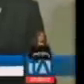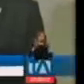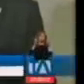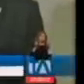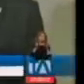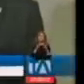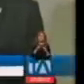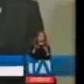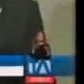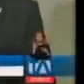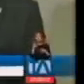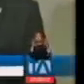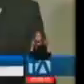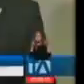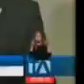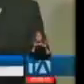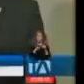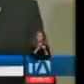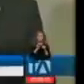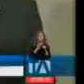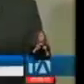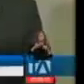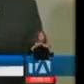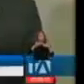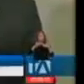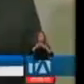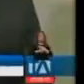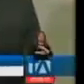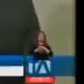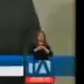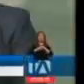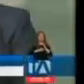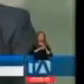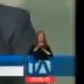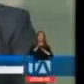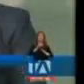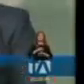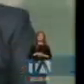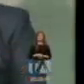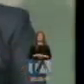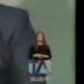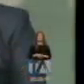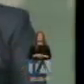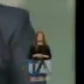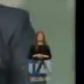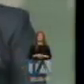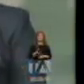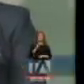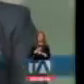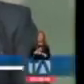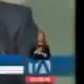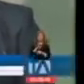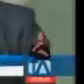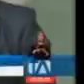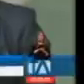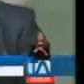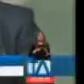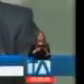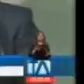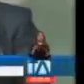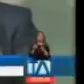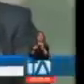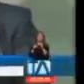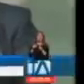pronto porque se trate el primero de un delito que tenga una pena mayor. Se debía haber dado es un dictamen abstentivo por no encontrarse